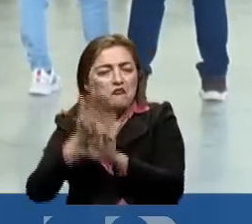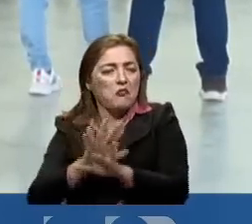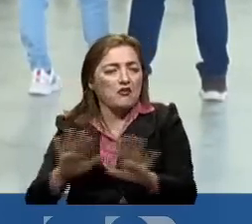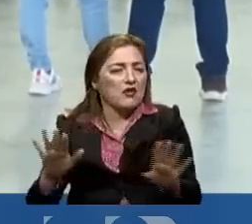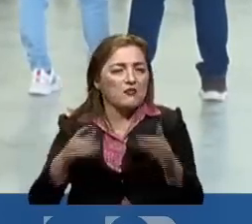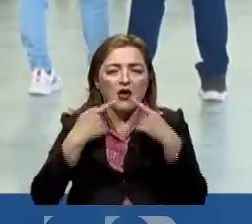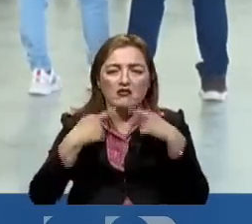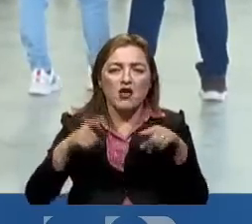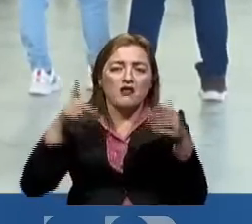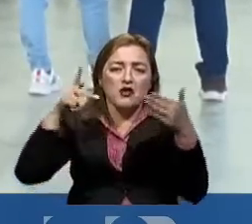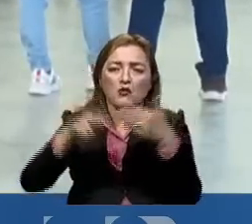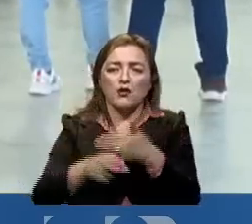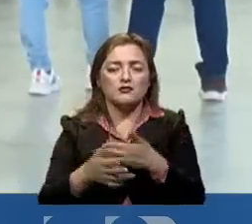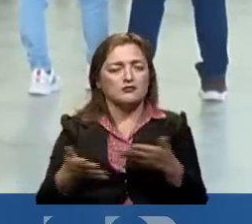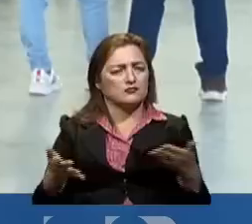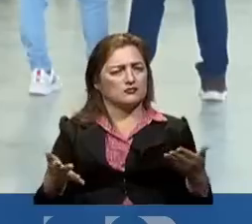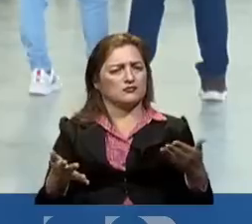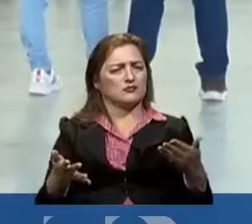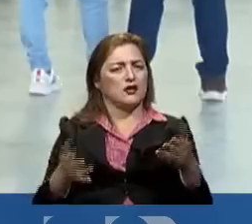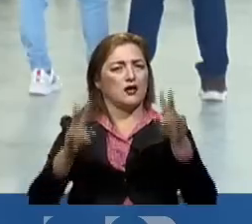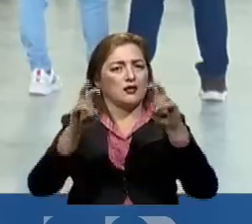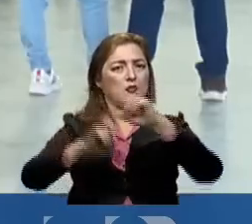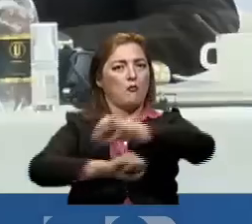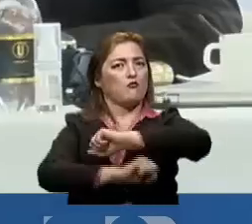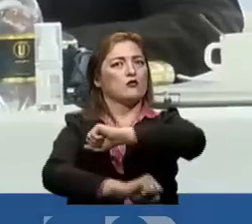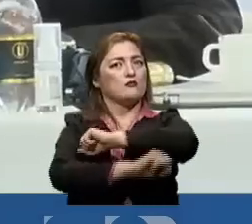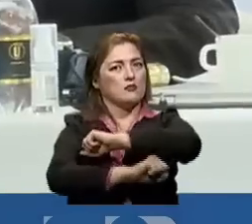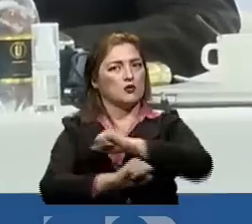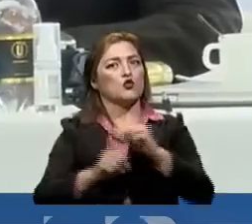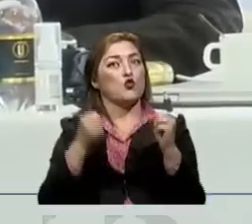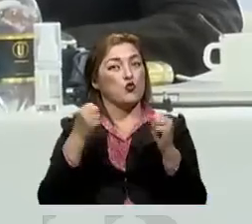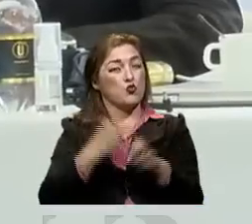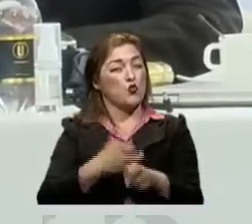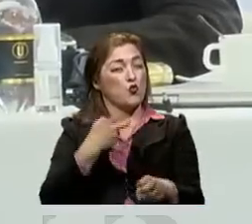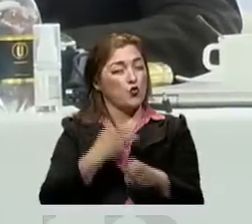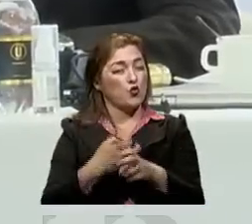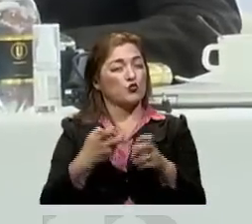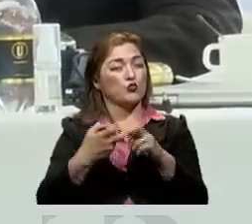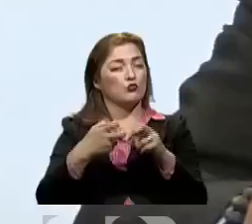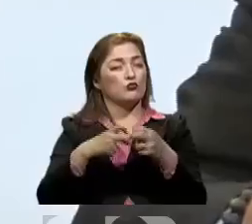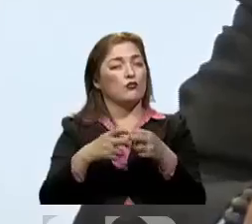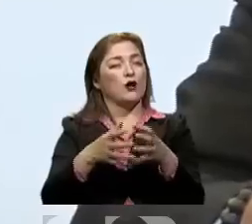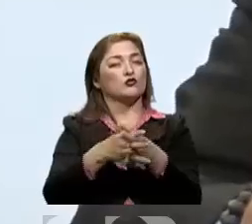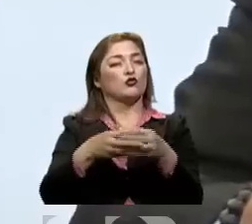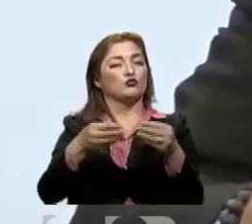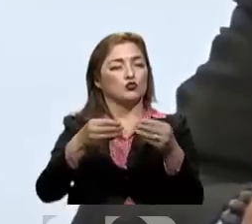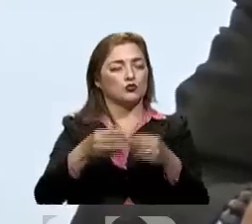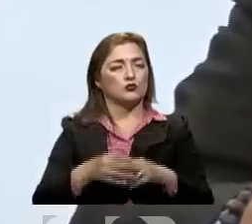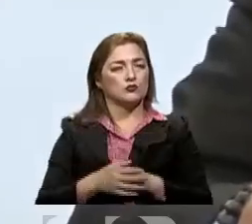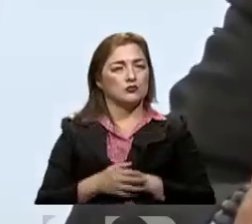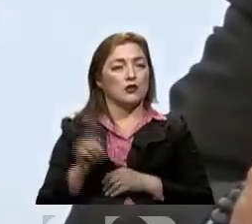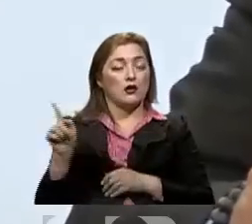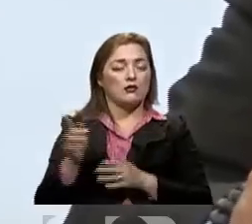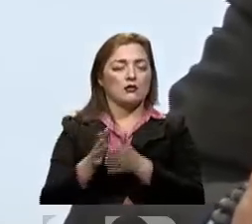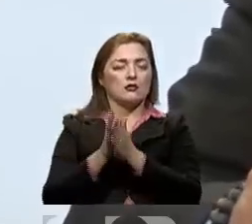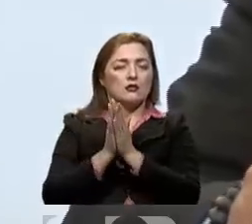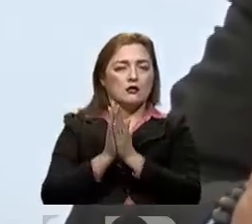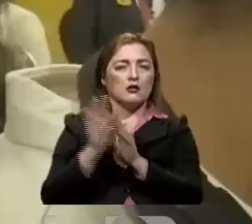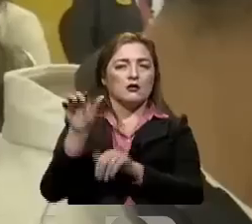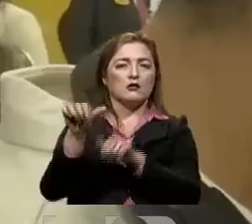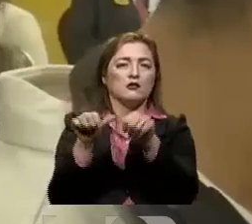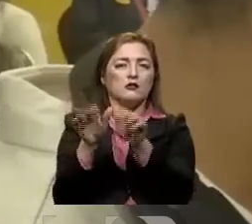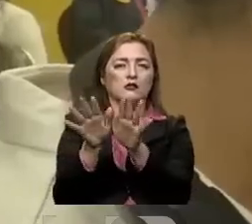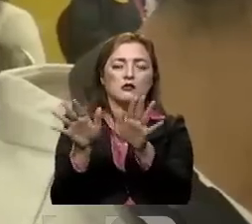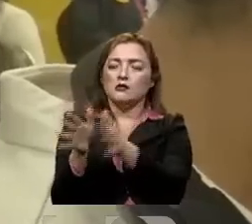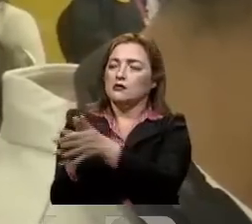con inauguraciones, cuando hay temas estructurales. Según el alcalde Santiago Guardera, solicitó desde el año pasado a la